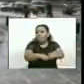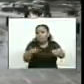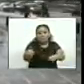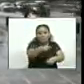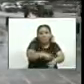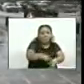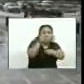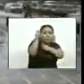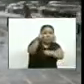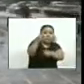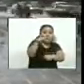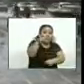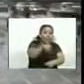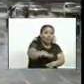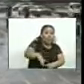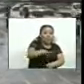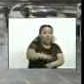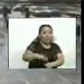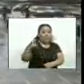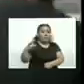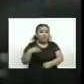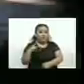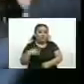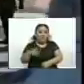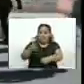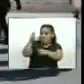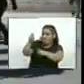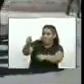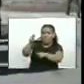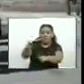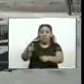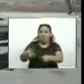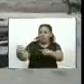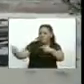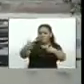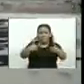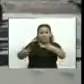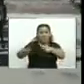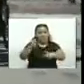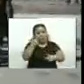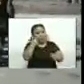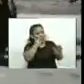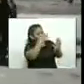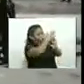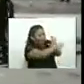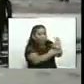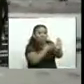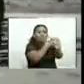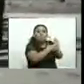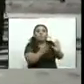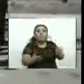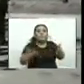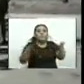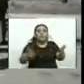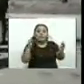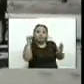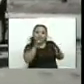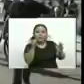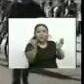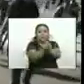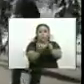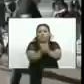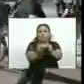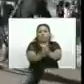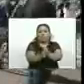manifestantes en Chile. Nuevamente, manifestantes se enfrentaron con la policía y ahí tenemos algunas de las imágenes de esos hechos que